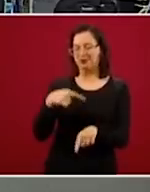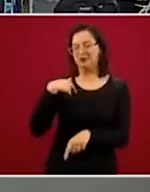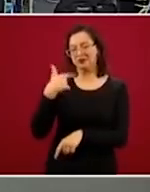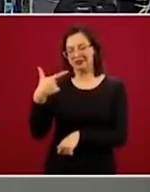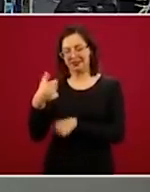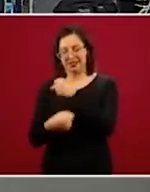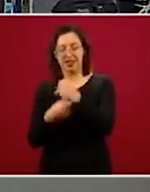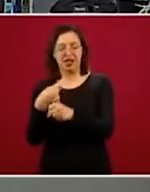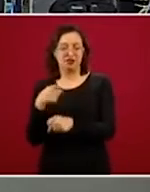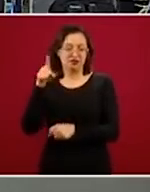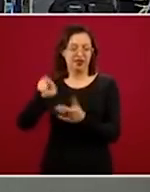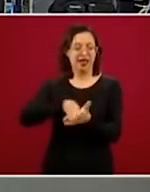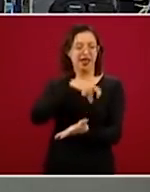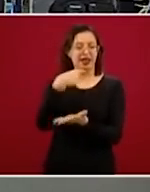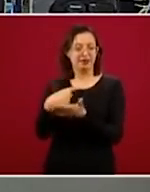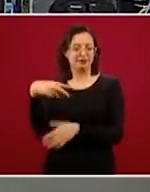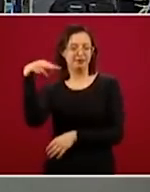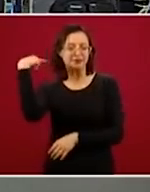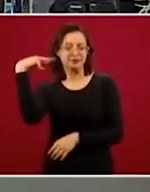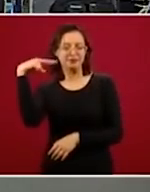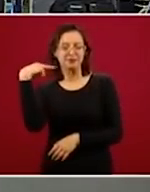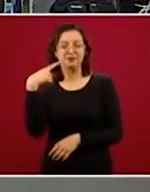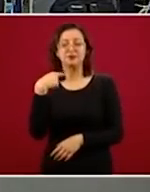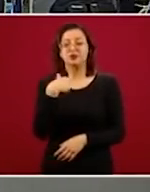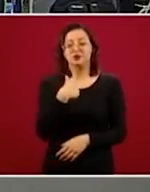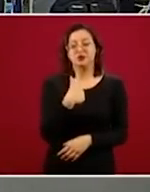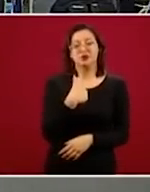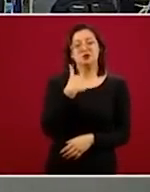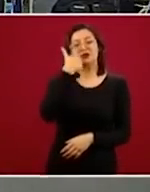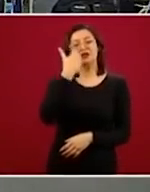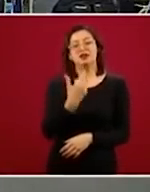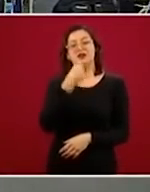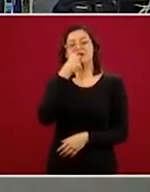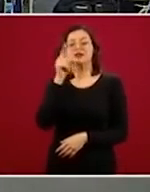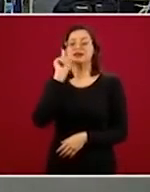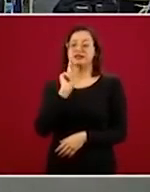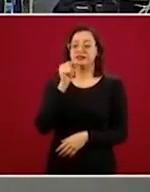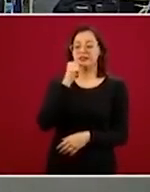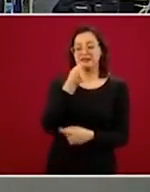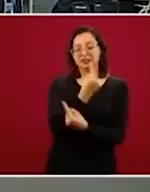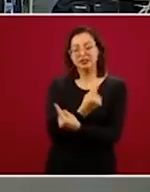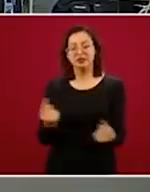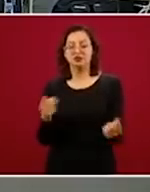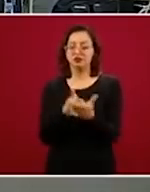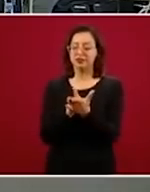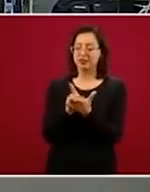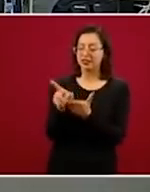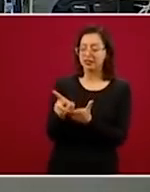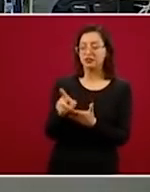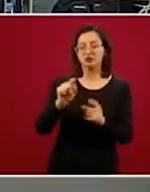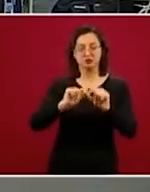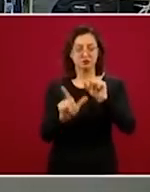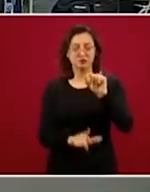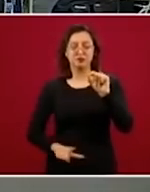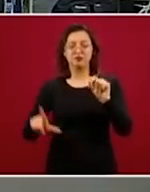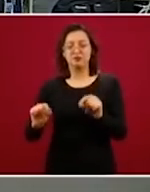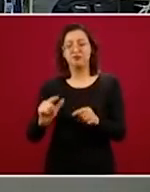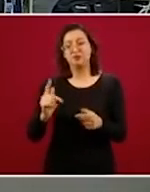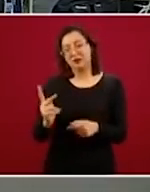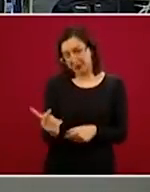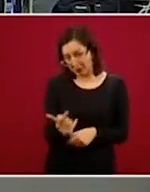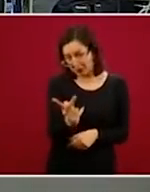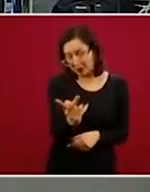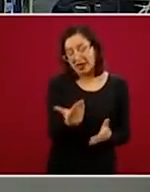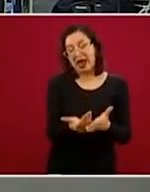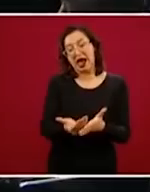de xalapa veracruz y a mí me importan los derechos de las niñas y los niños de mi país y mi pregunta es pero antes de